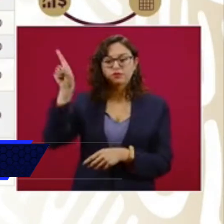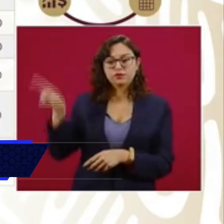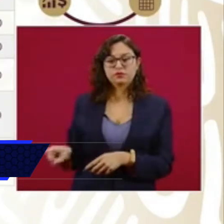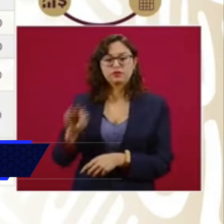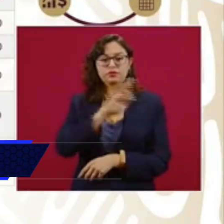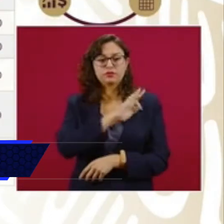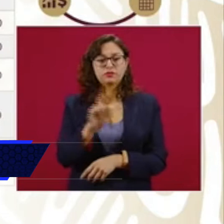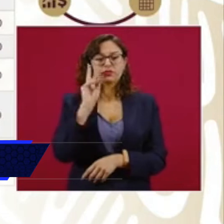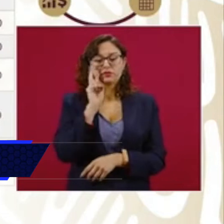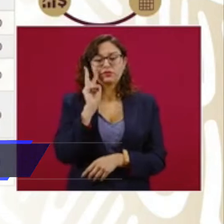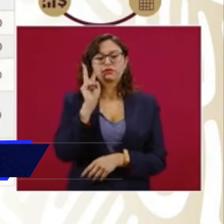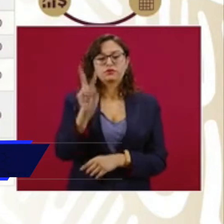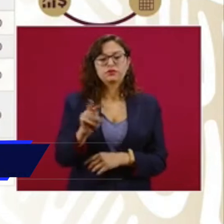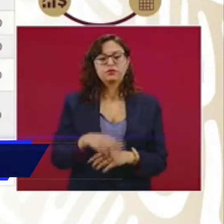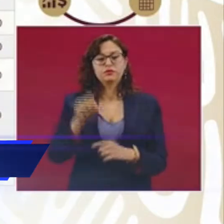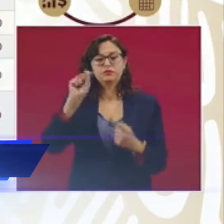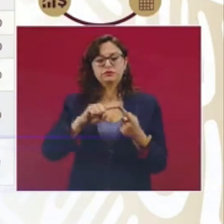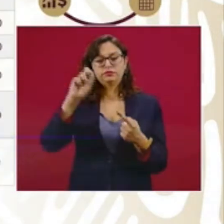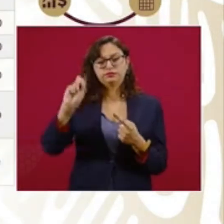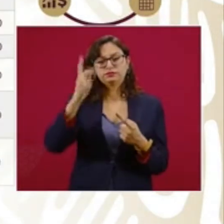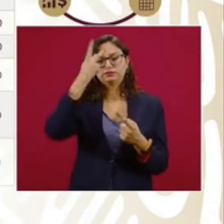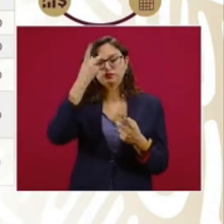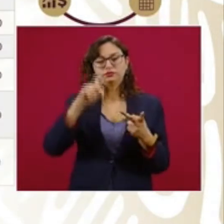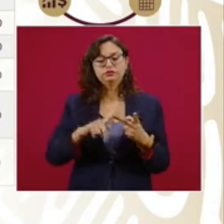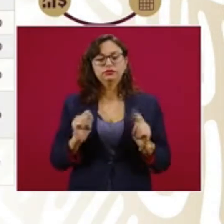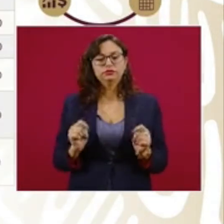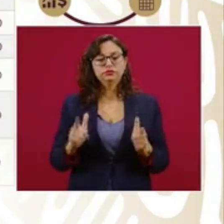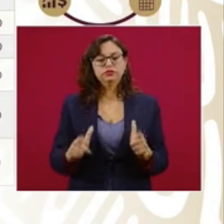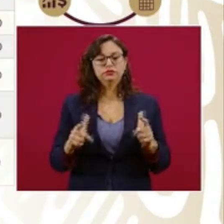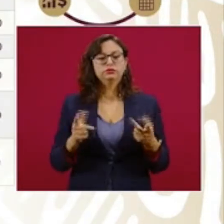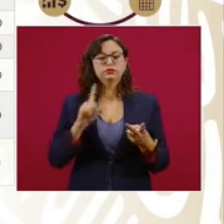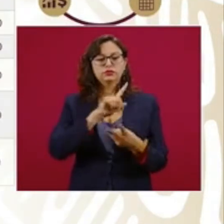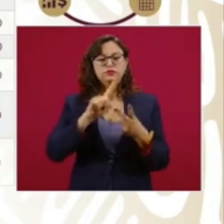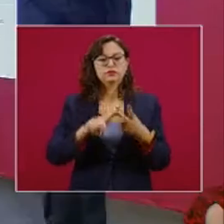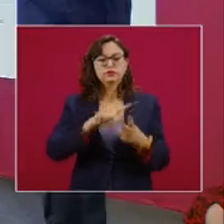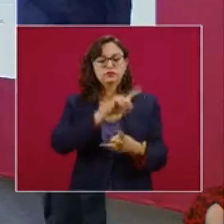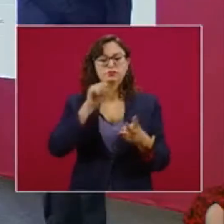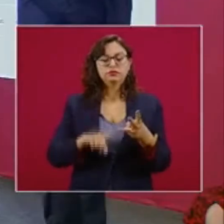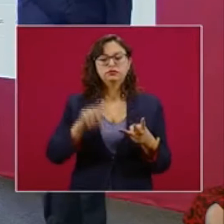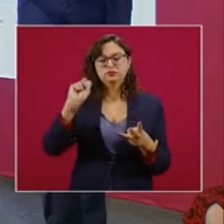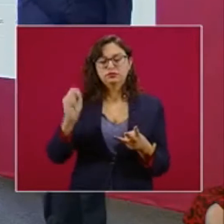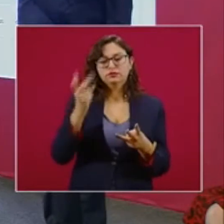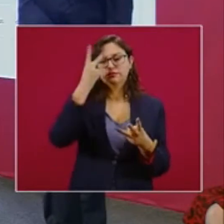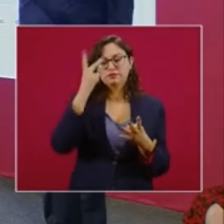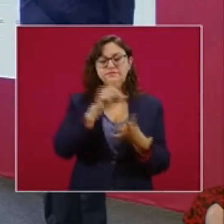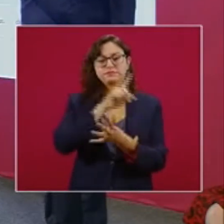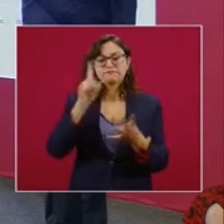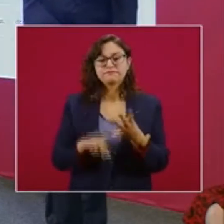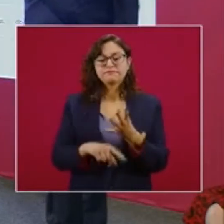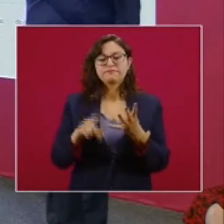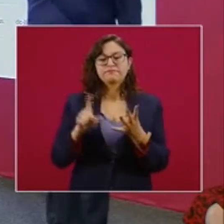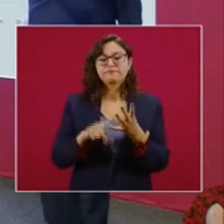autopista Tuxtla Gutiérrez San Cristóbal, la construcción de la avenida Juárez, la primera etapa de San Luis Potosí, así como la autopista